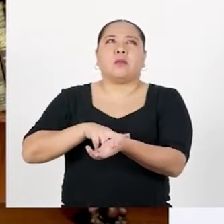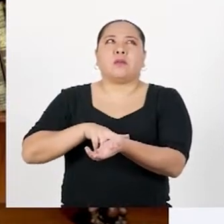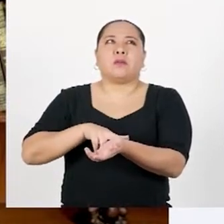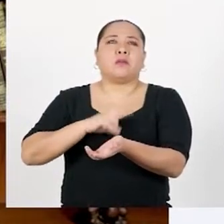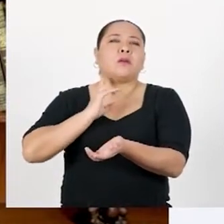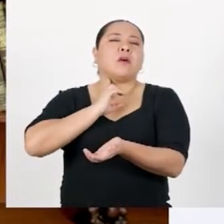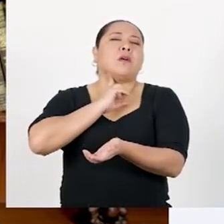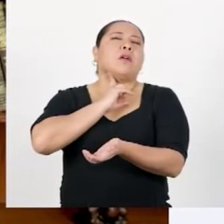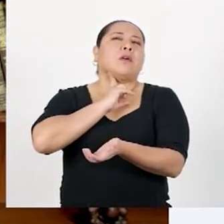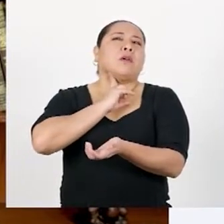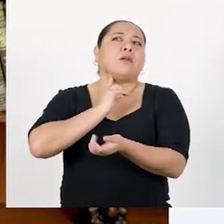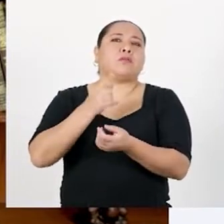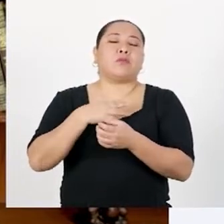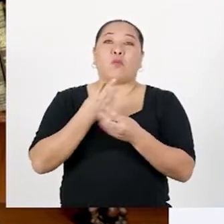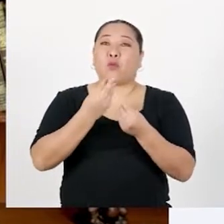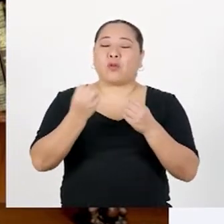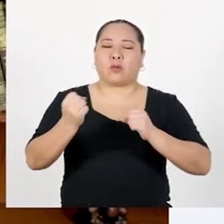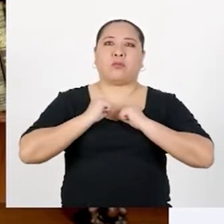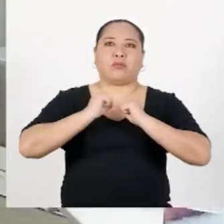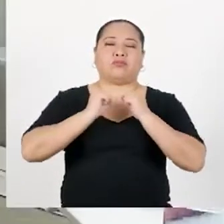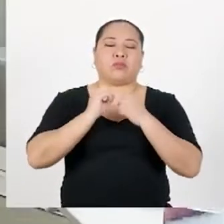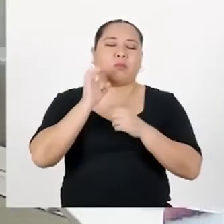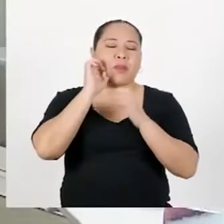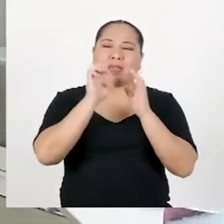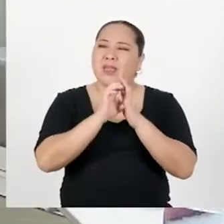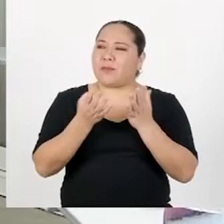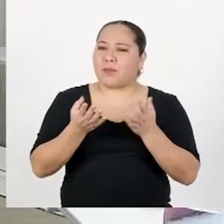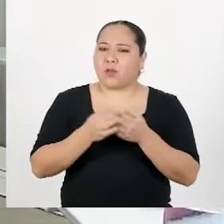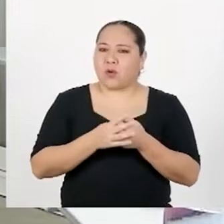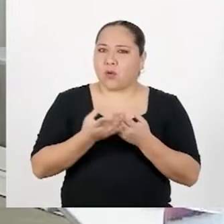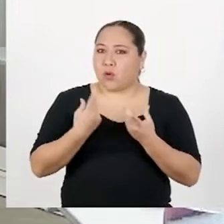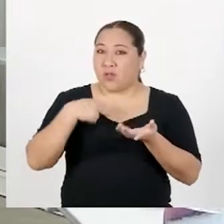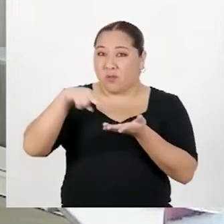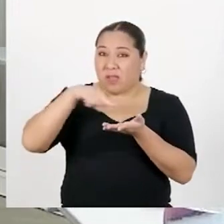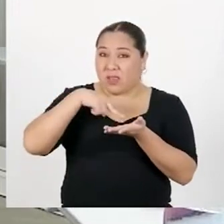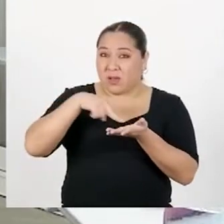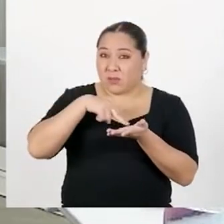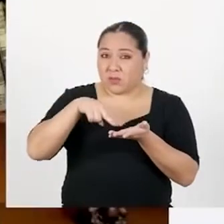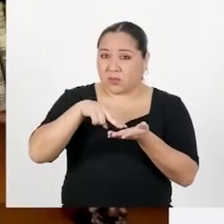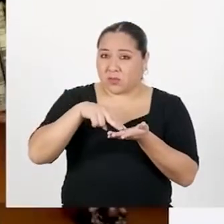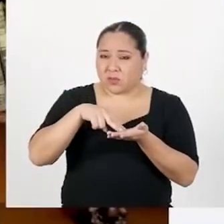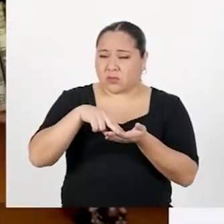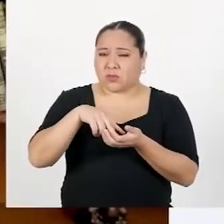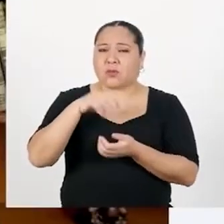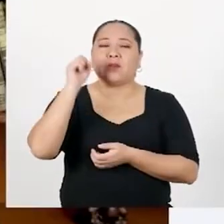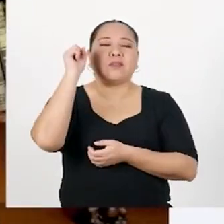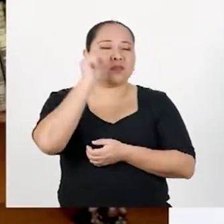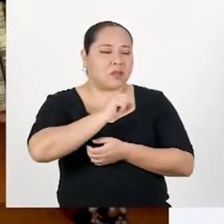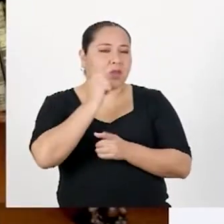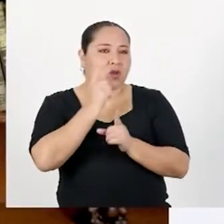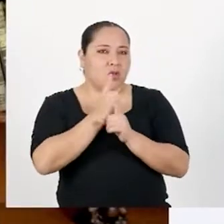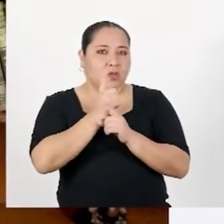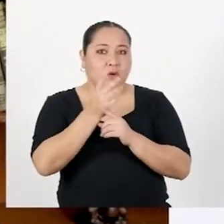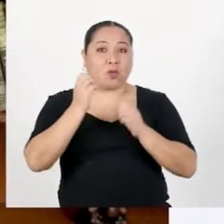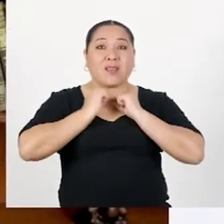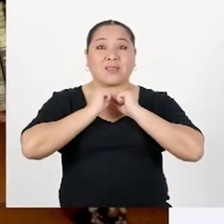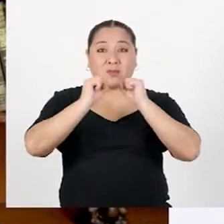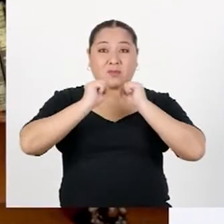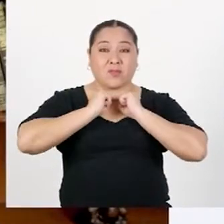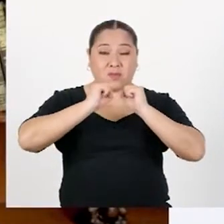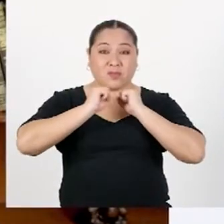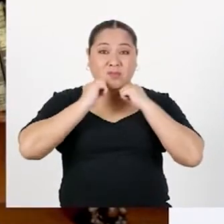situación extremadamente activadora. Por ejemplo, cuando bailamos. Así es, cuando